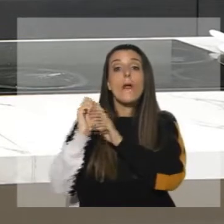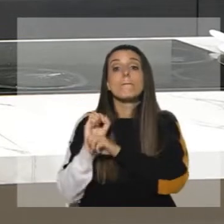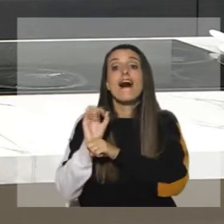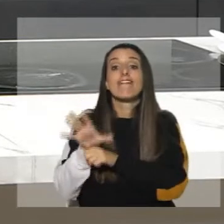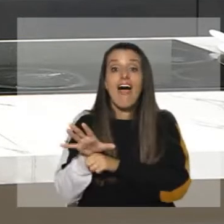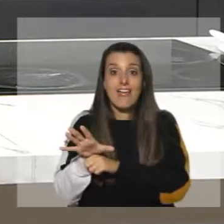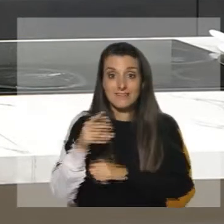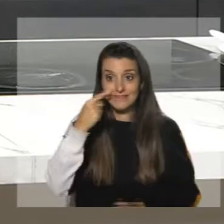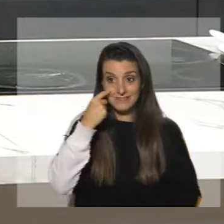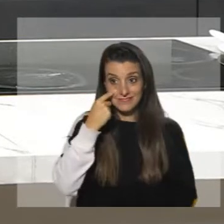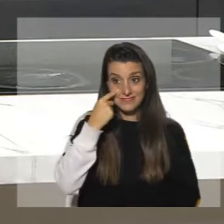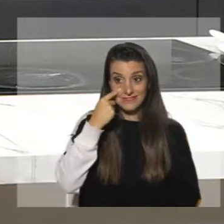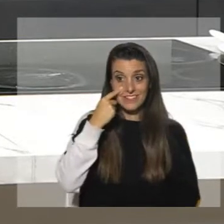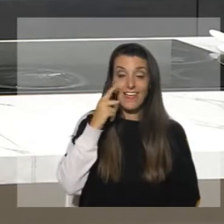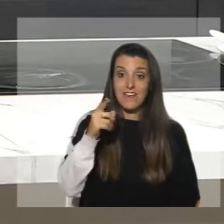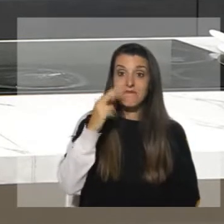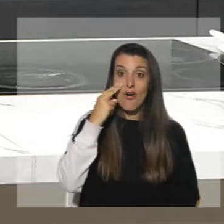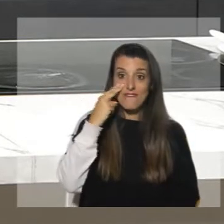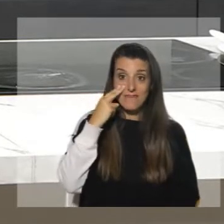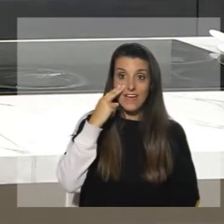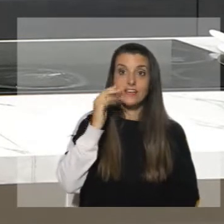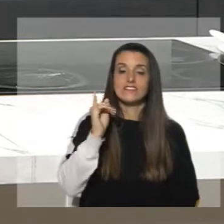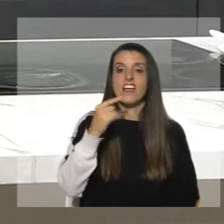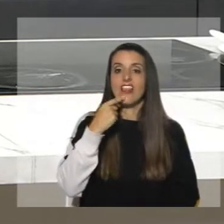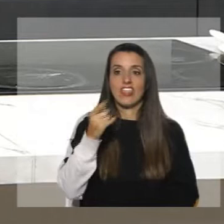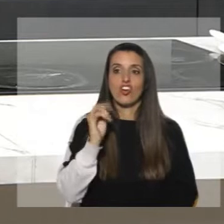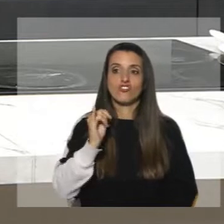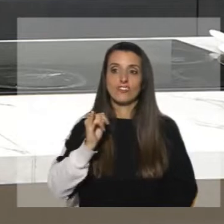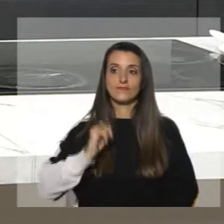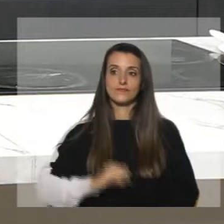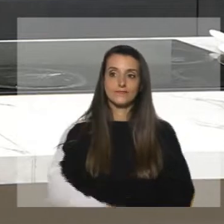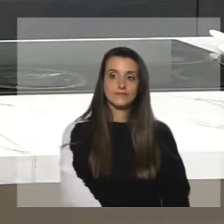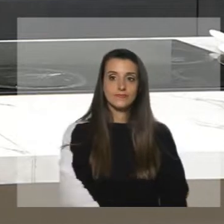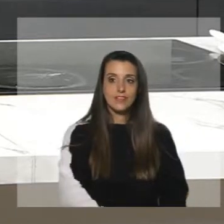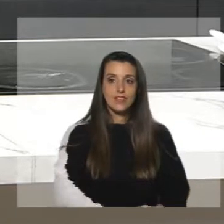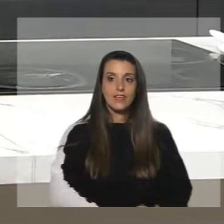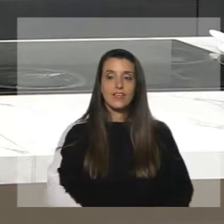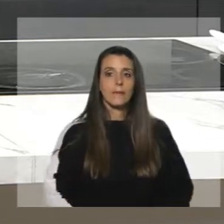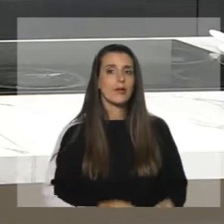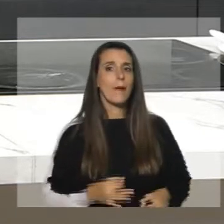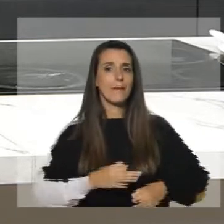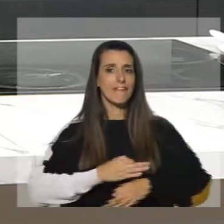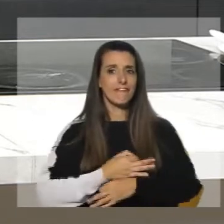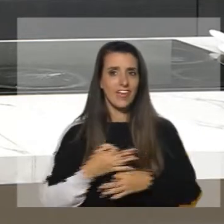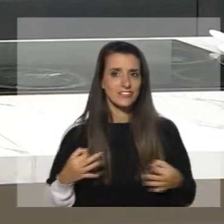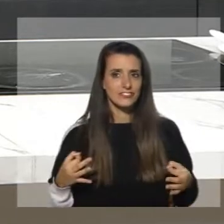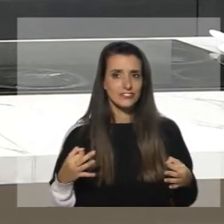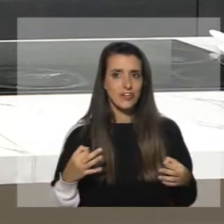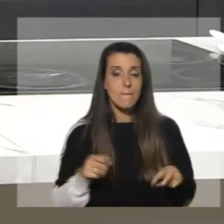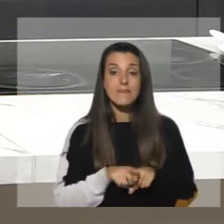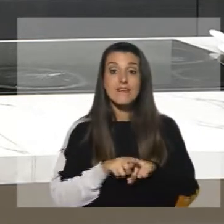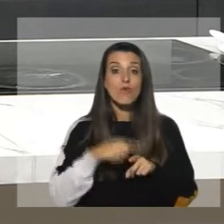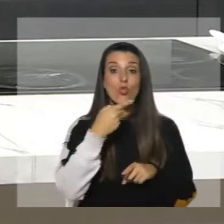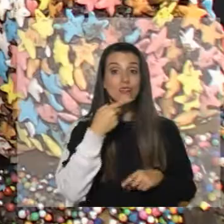que haya inconvenientes. El director hoy dijo sí. A ver, ahí vamos bien. Miren cómo va quedando perfecto. Con el mismo dulce de